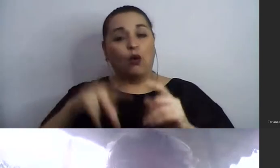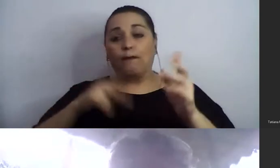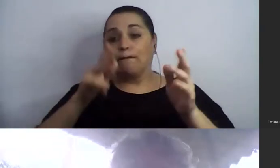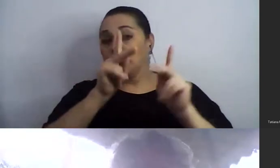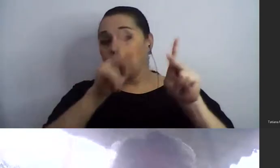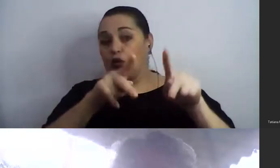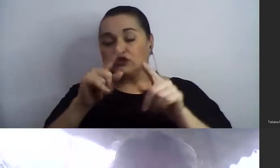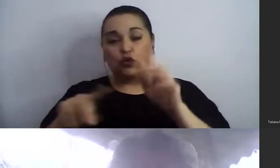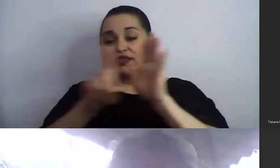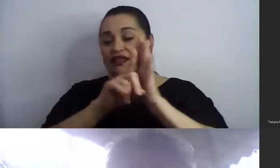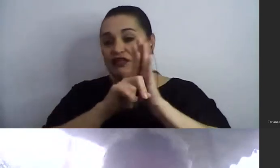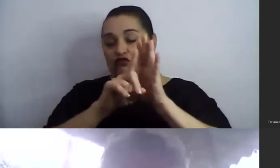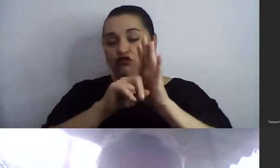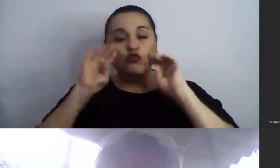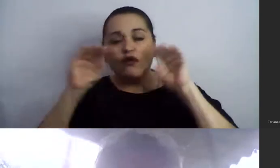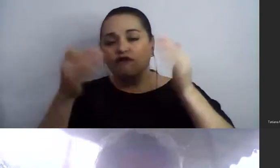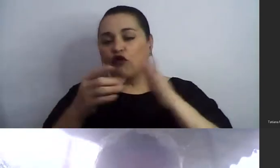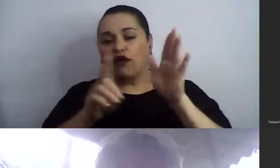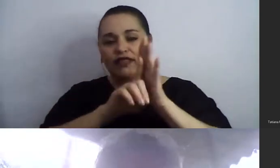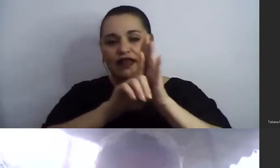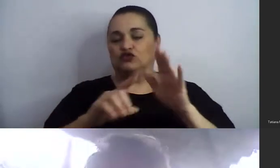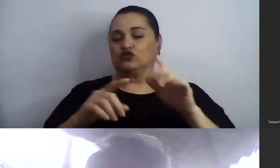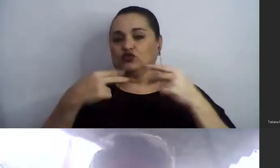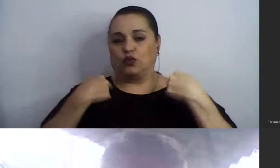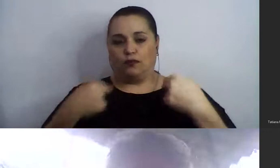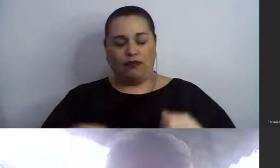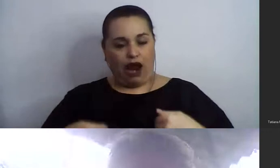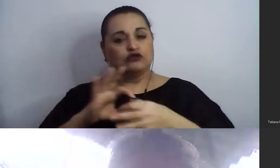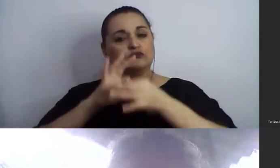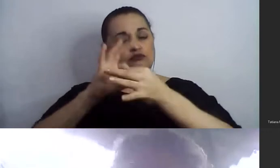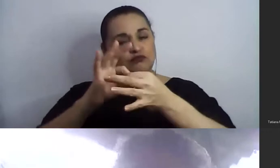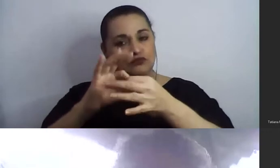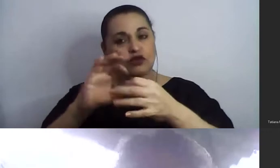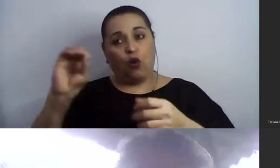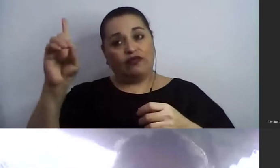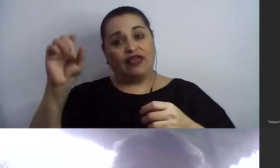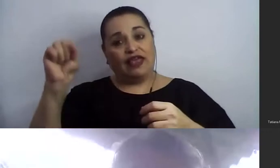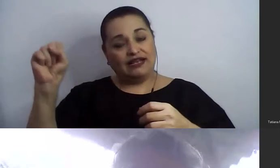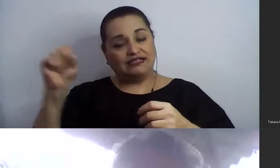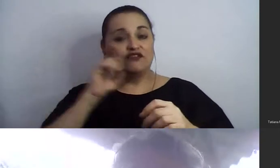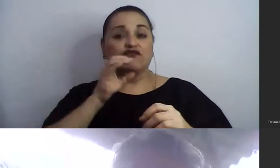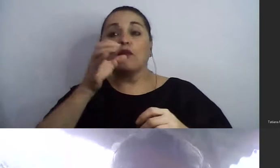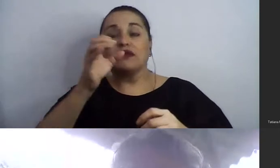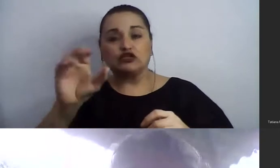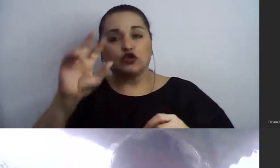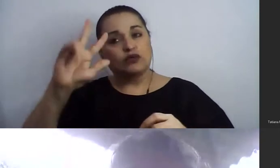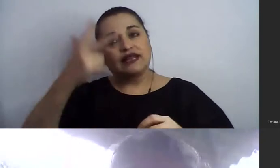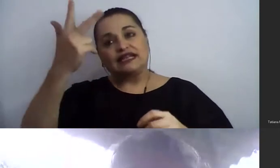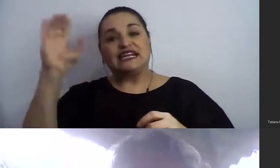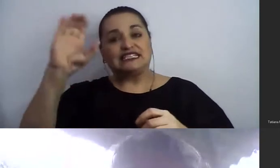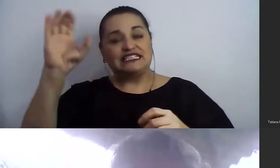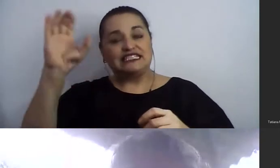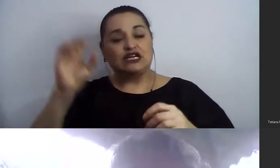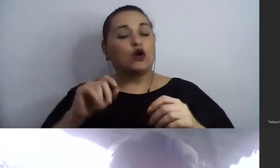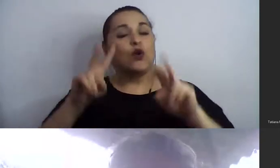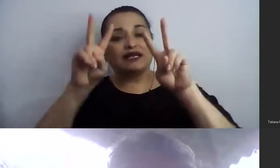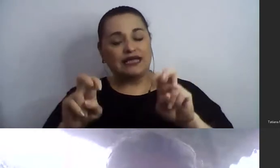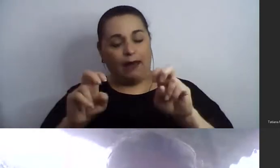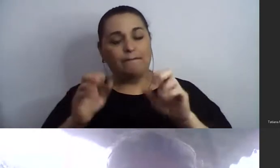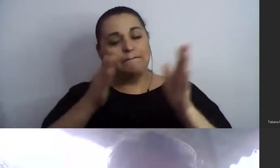incluyó un enfoque de derechos humanos se destaca también la vinculación de los ODS con las recomendaciones del tercer ciclo del examen periódico